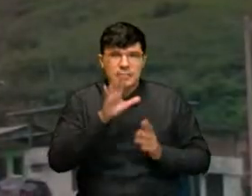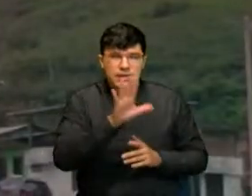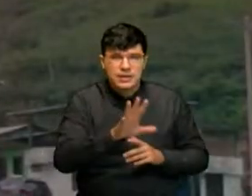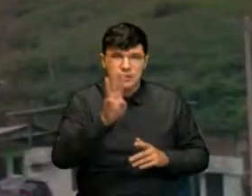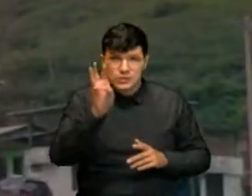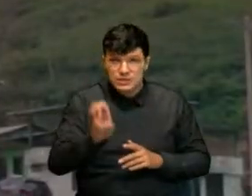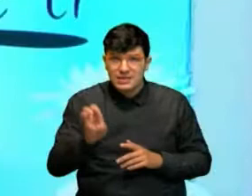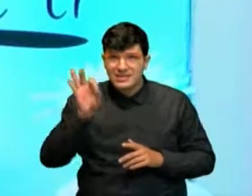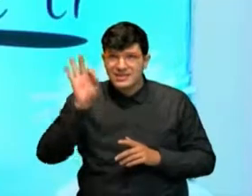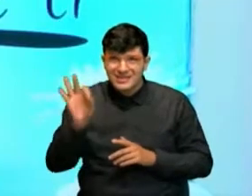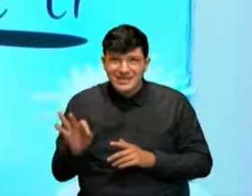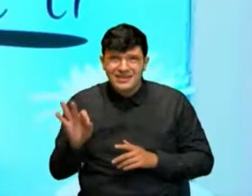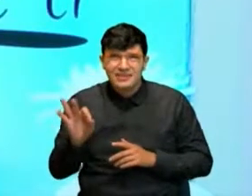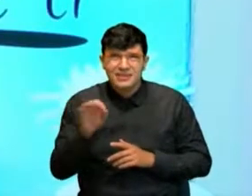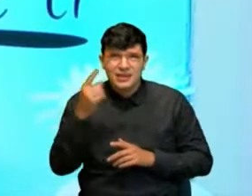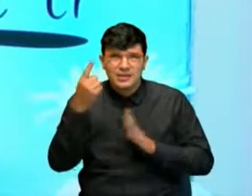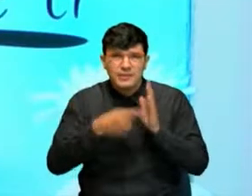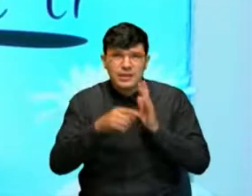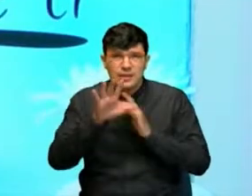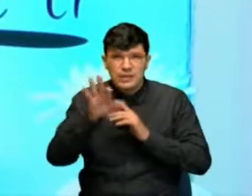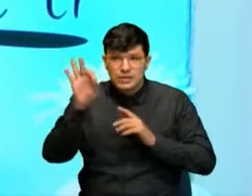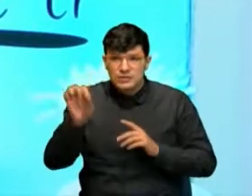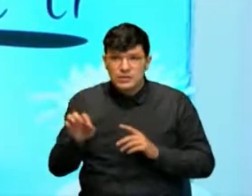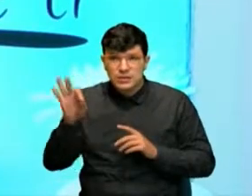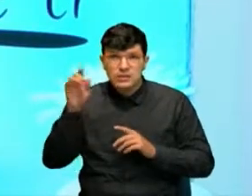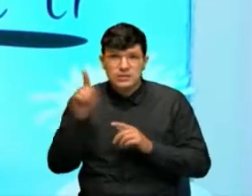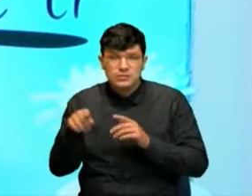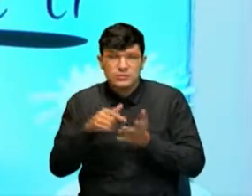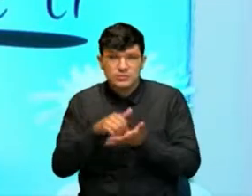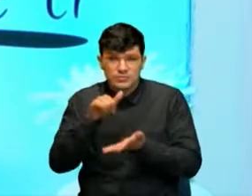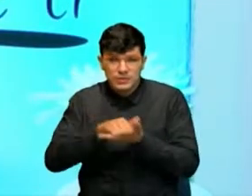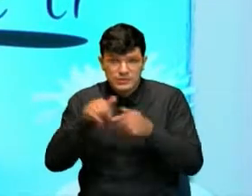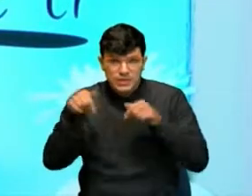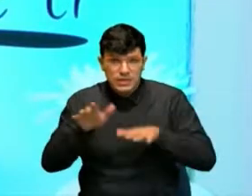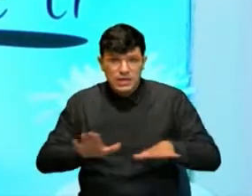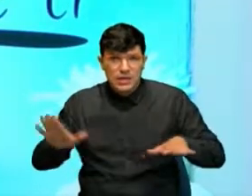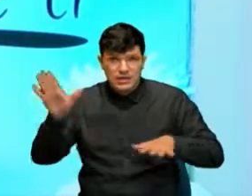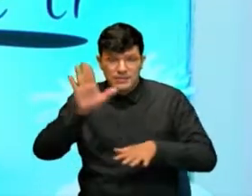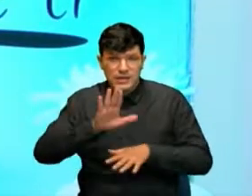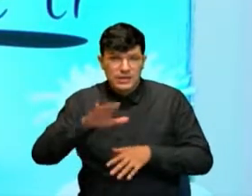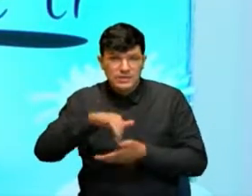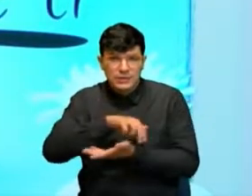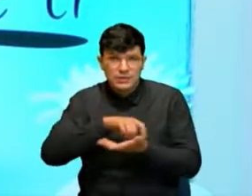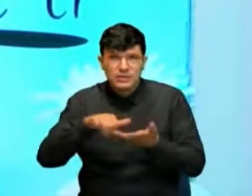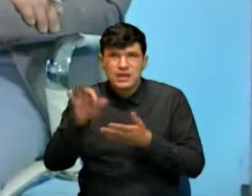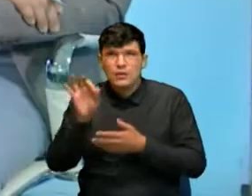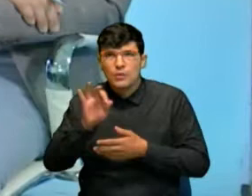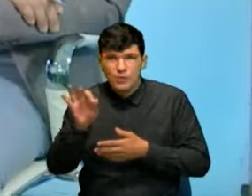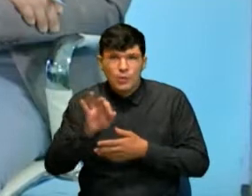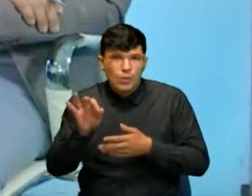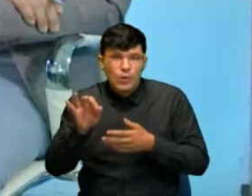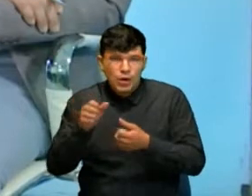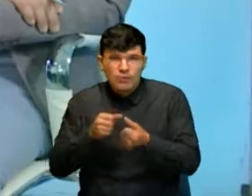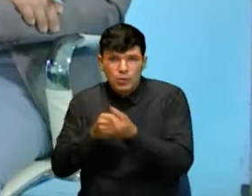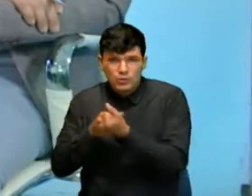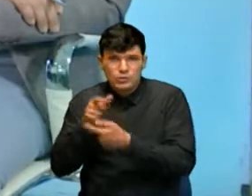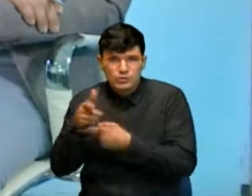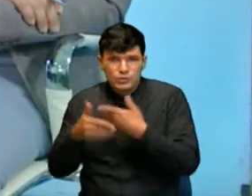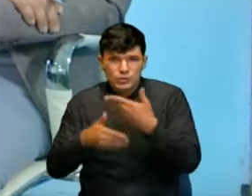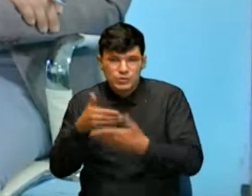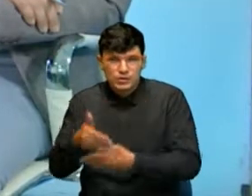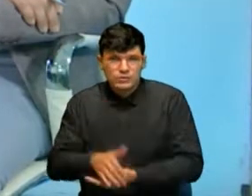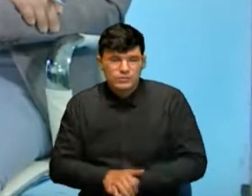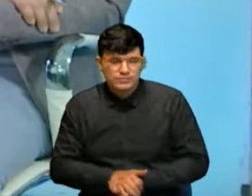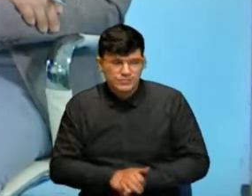1.583 manifestaciones de interés, de lo cuales del departamento de Santander llegaron algo más de 20 o 30 solicitudes y manifestaciones de interés. ¿Cuál es el